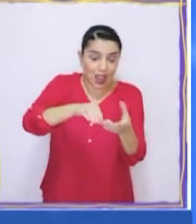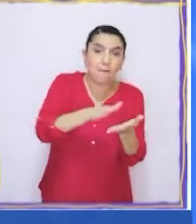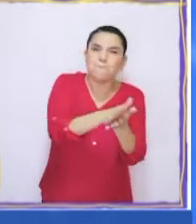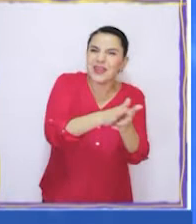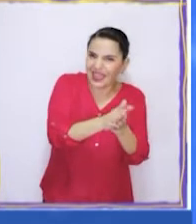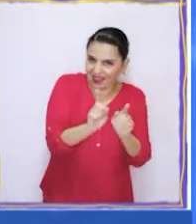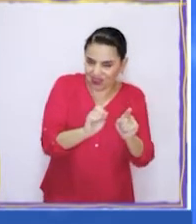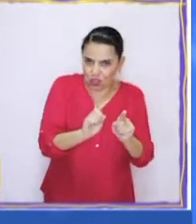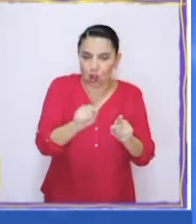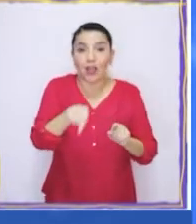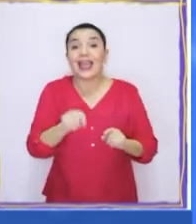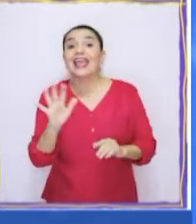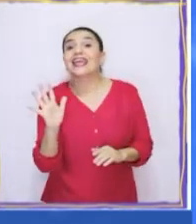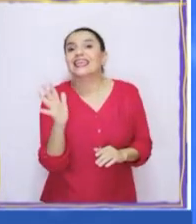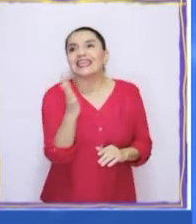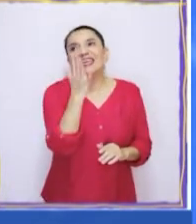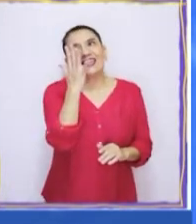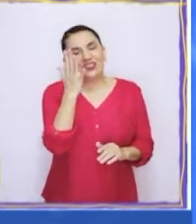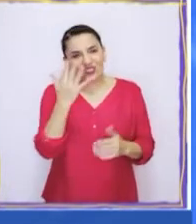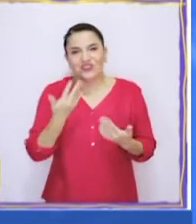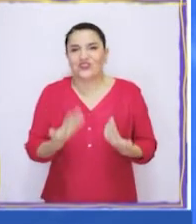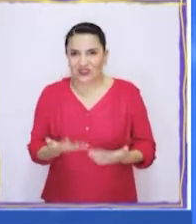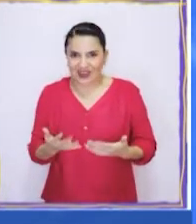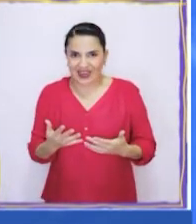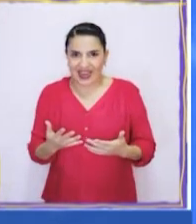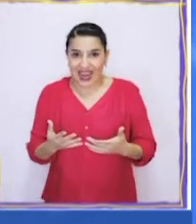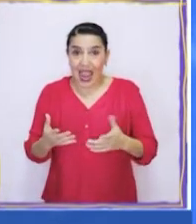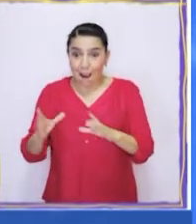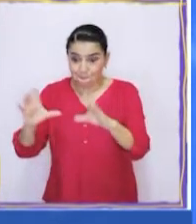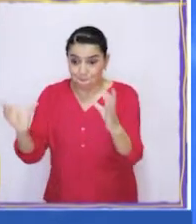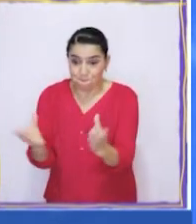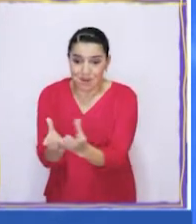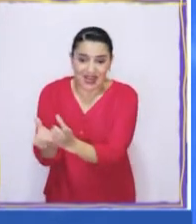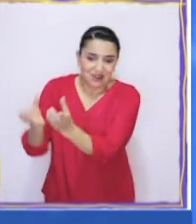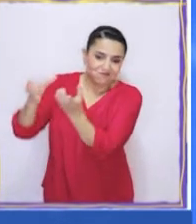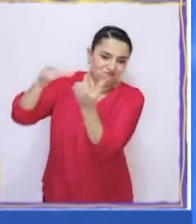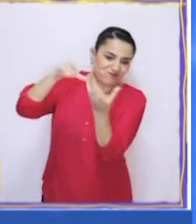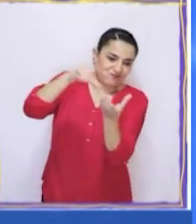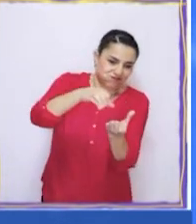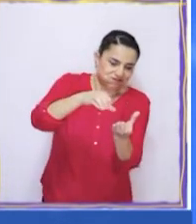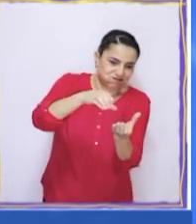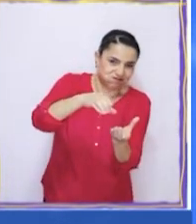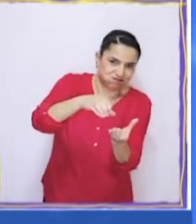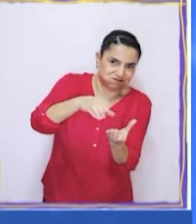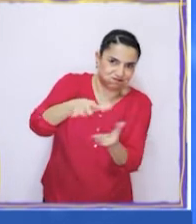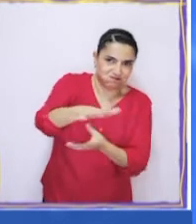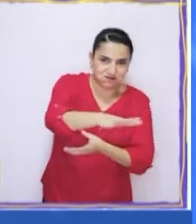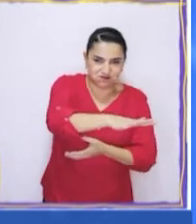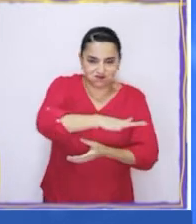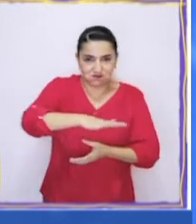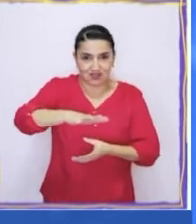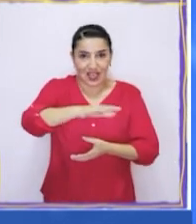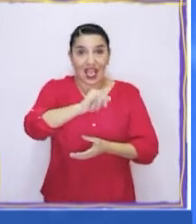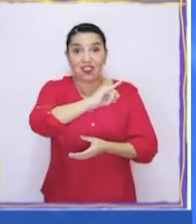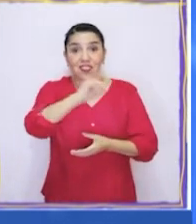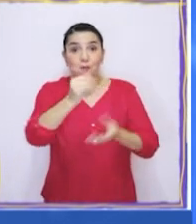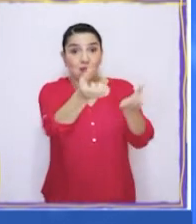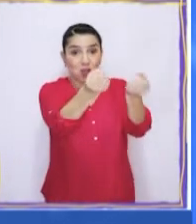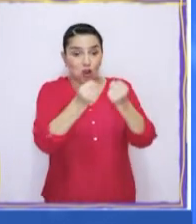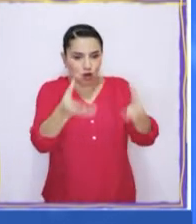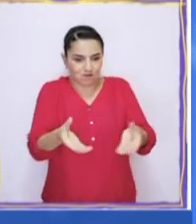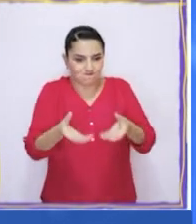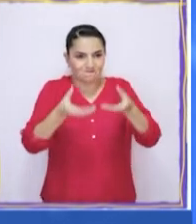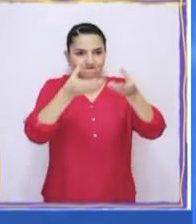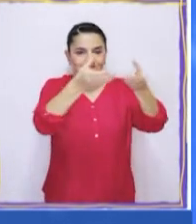y nuestro quinto paso sería verter la mezcla en el molde y ponerlo en el horno